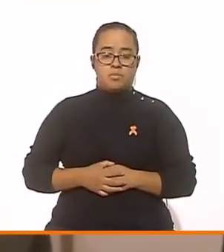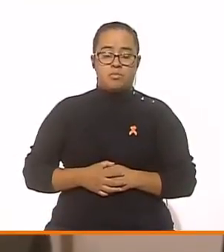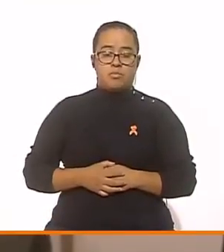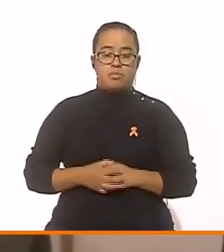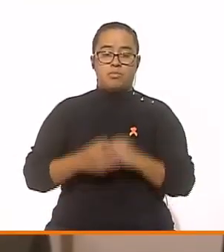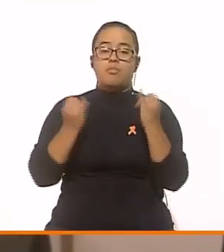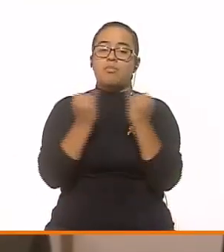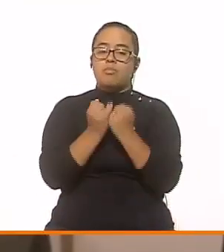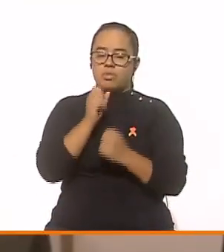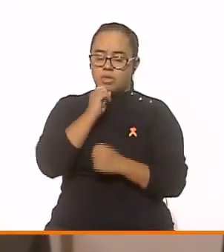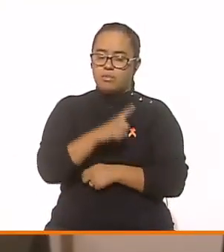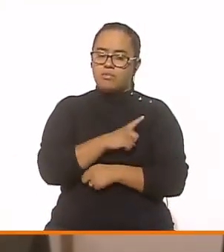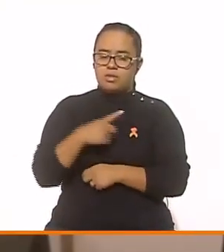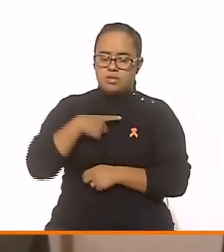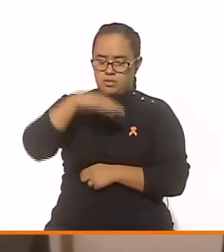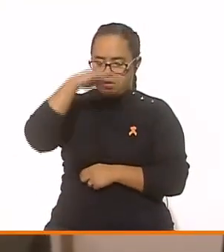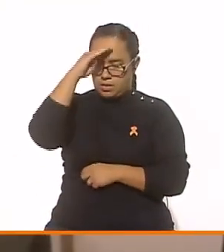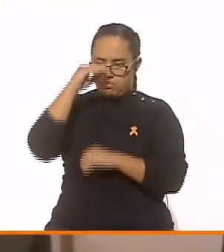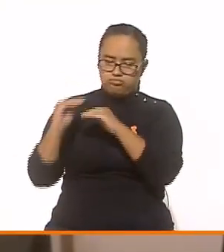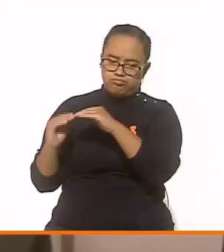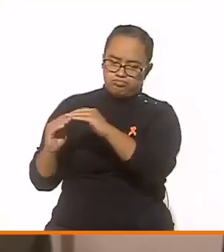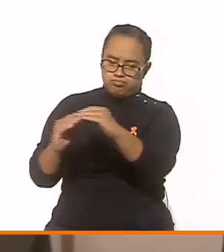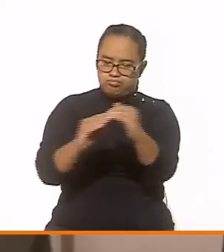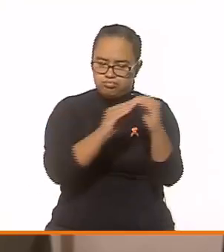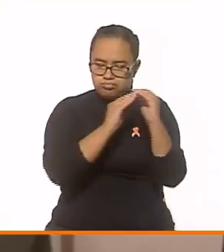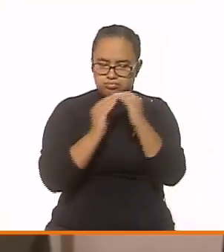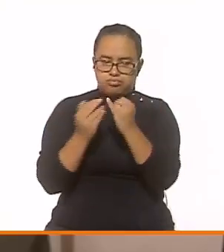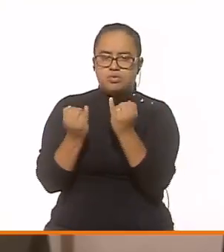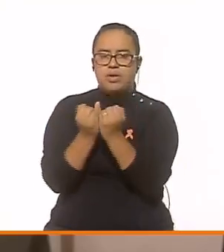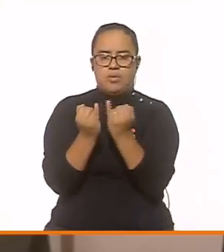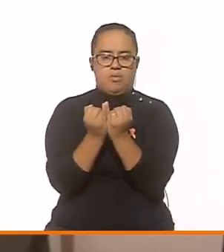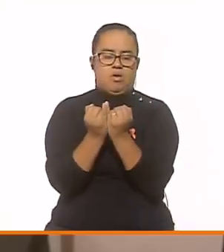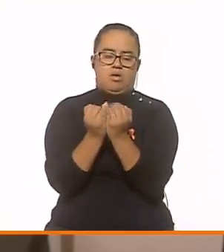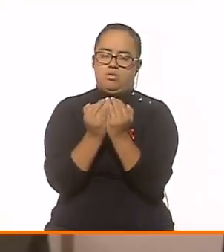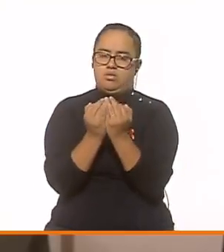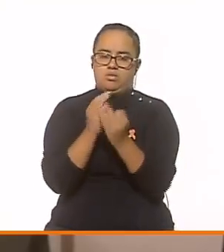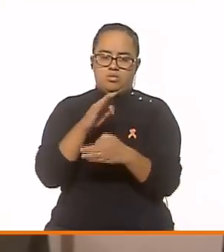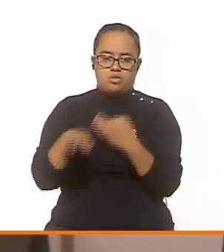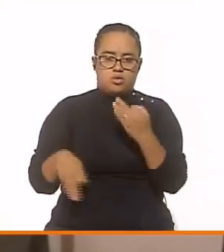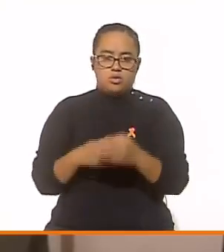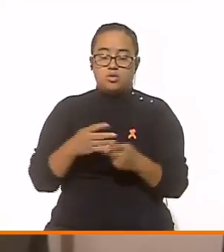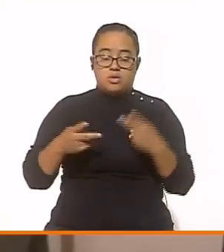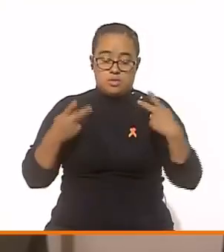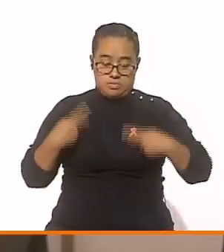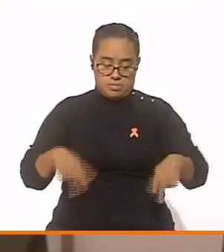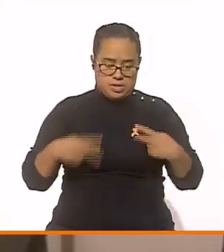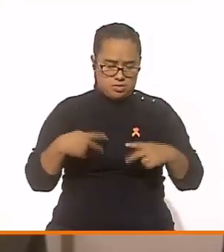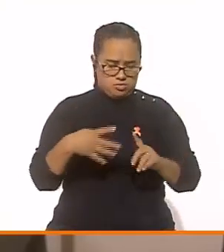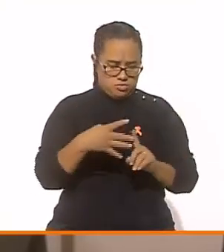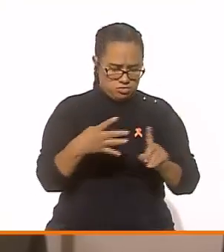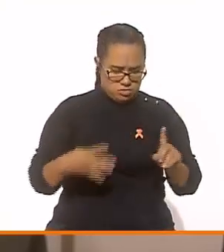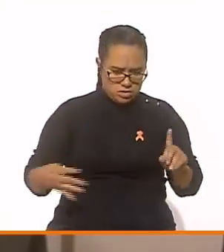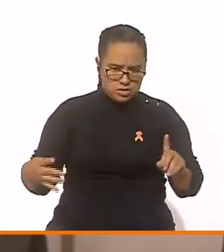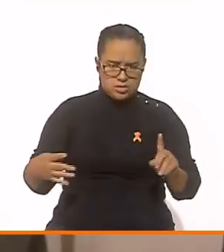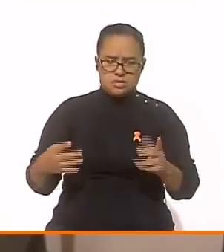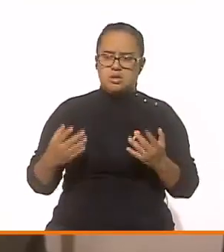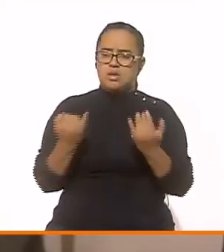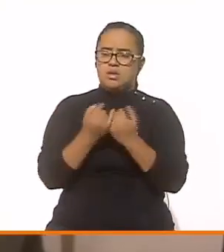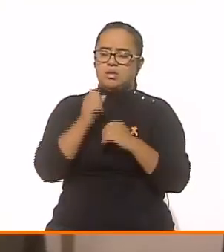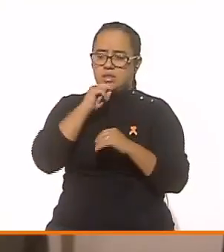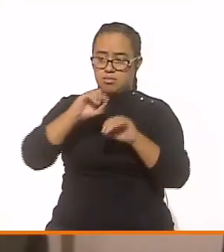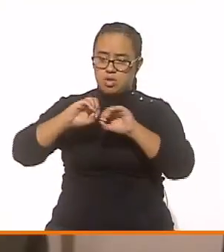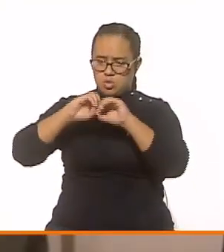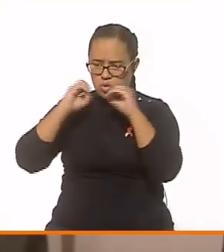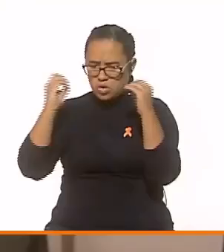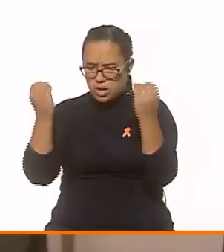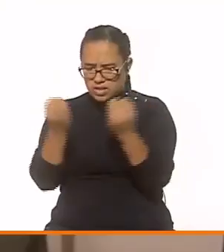apostar por la igualdad en términos sustantivos entre las personas de la diversidad sexual y de género. Las organizaciones